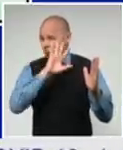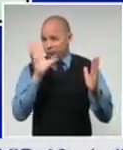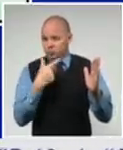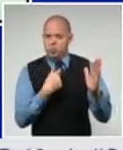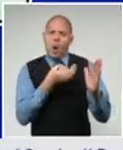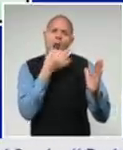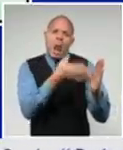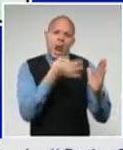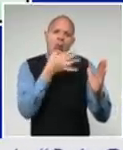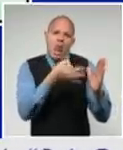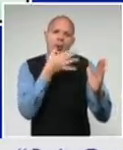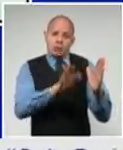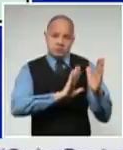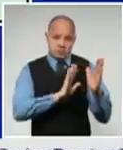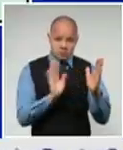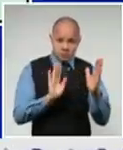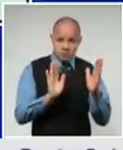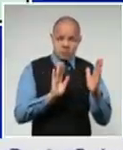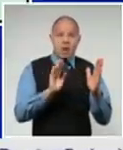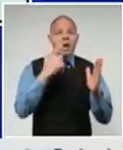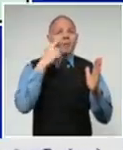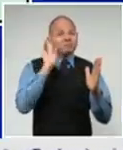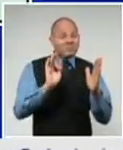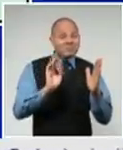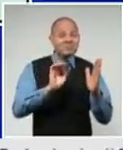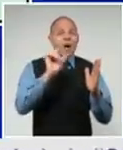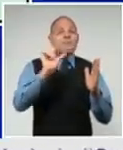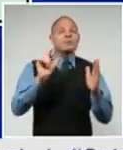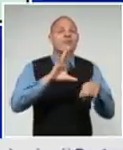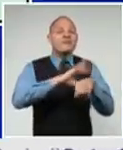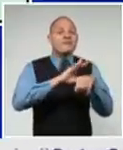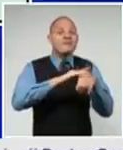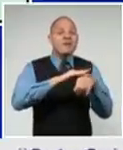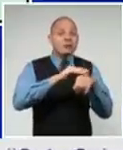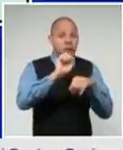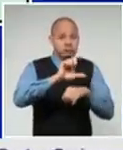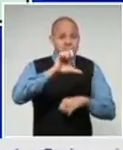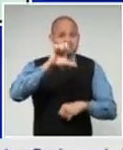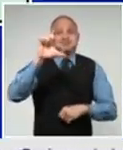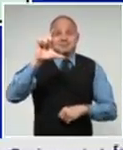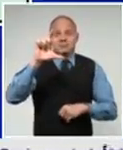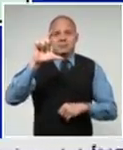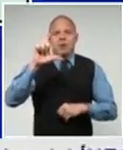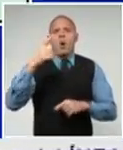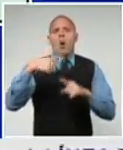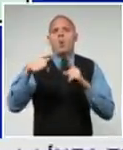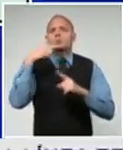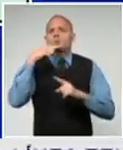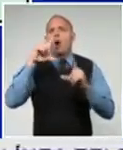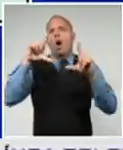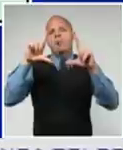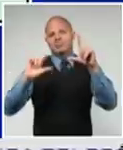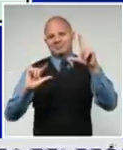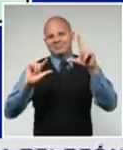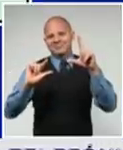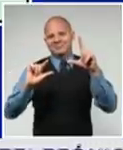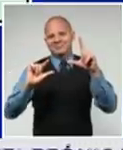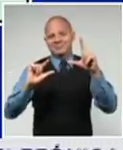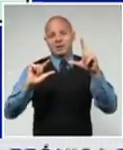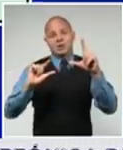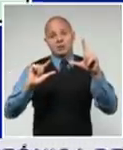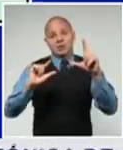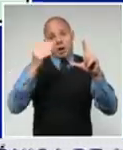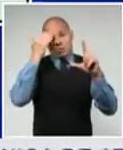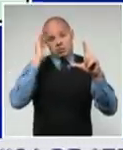pesar de que el número de activos se mantiene elevado, sin embargo, el número que están en terapia, que son todos los que están